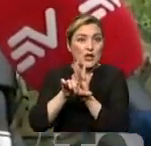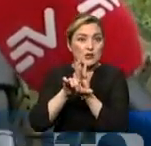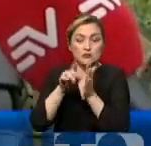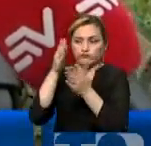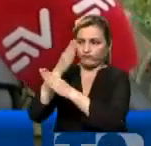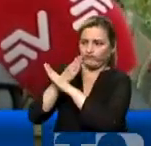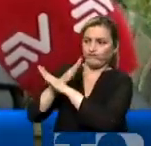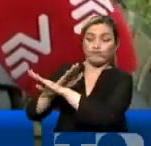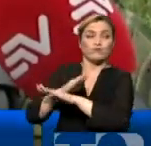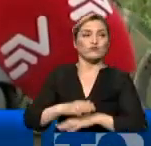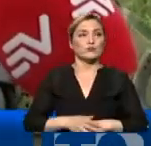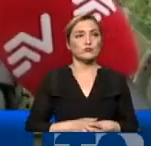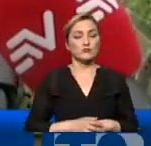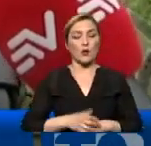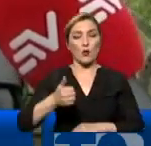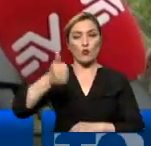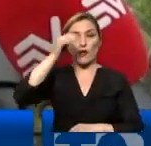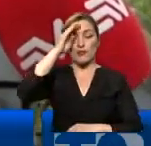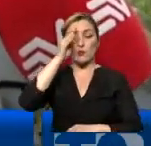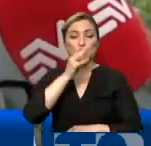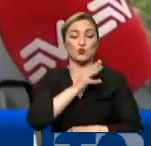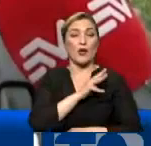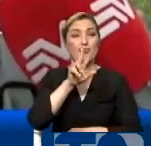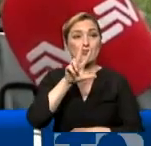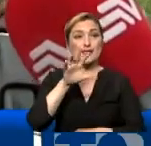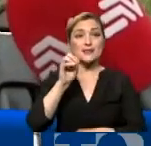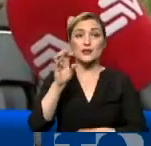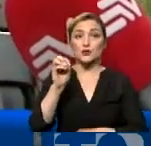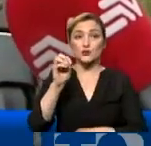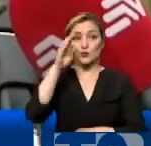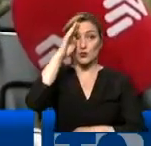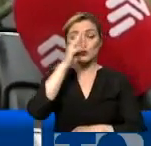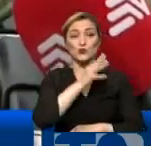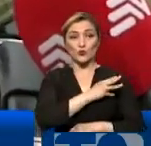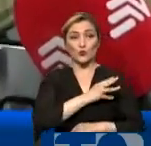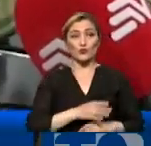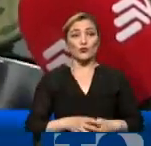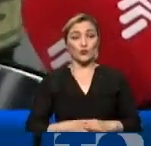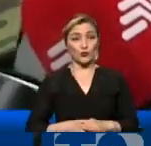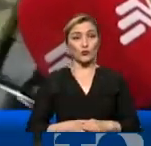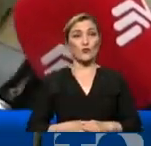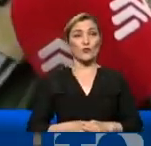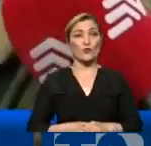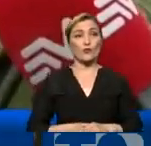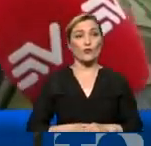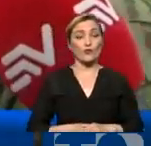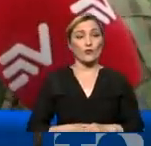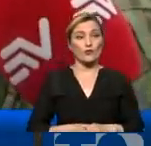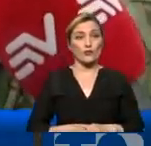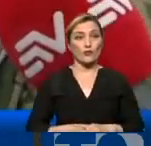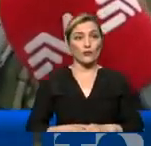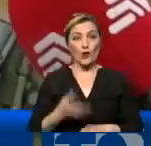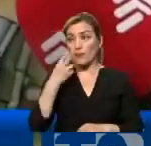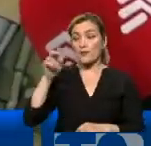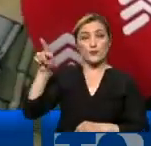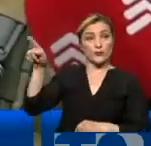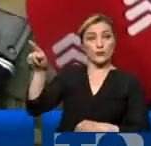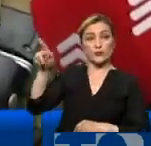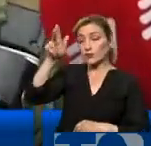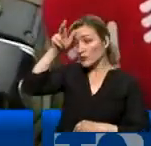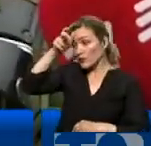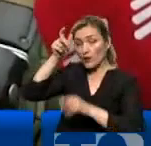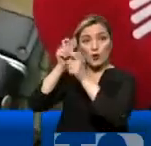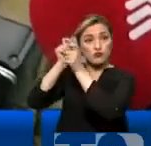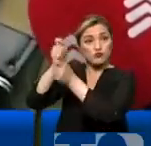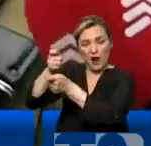está armando aquí un major está en alrededor de 300 hombres que ustedes pueden observar en las minas ellos patrullan